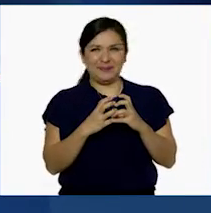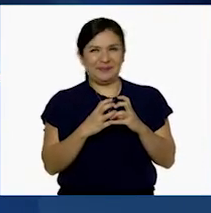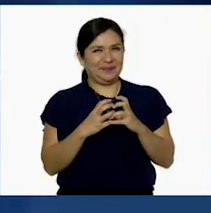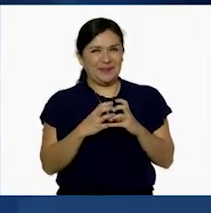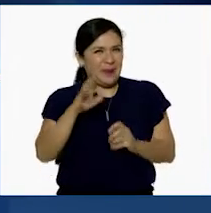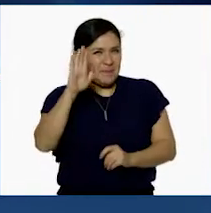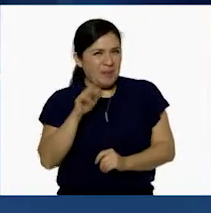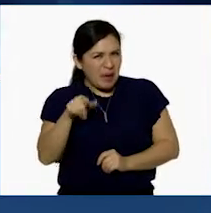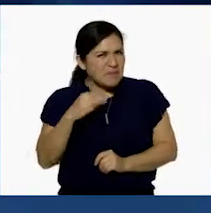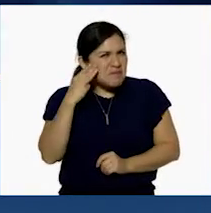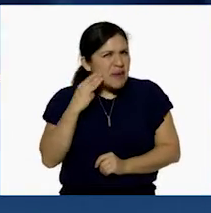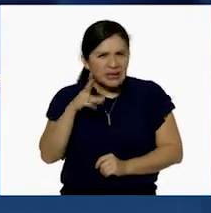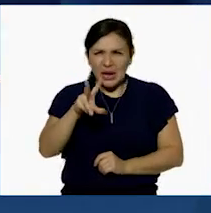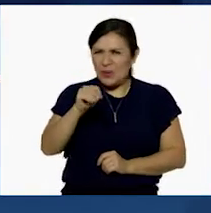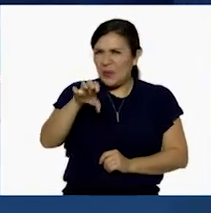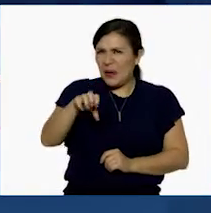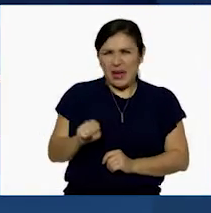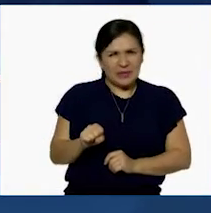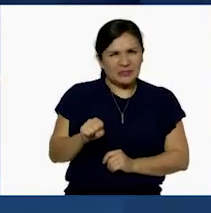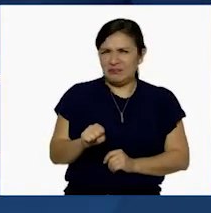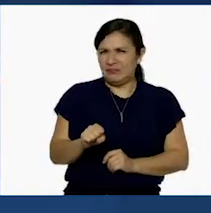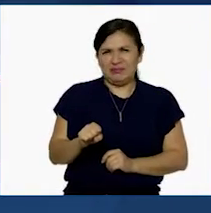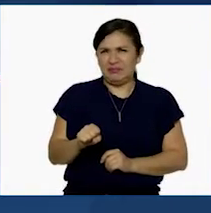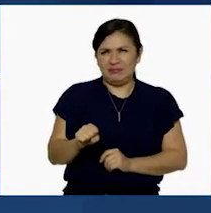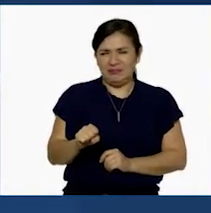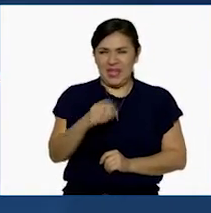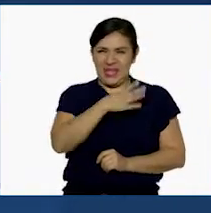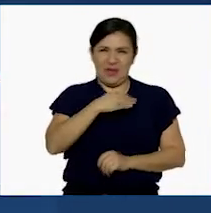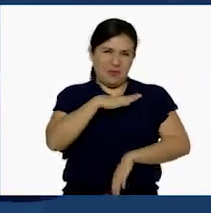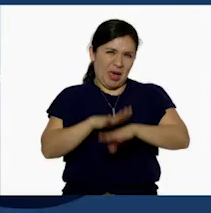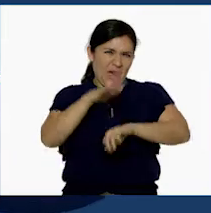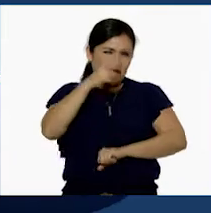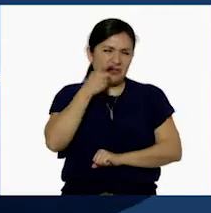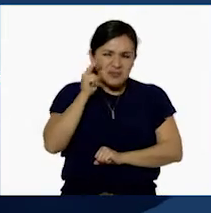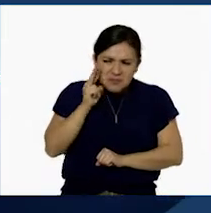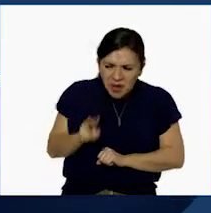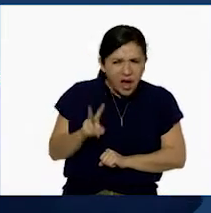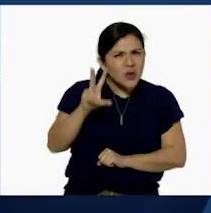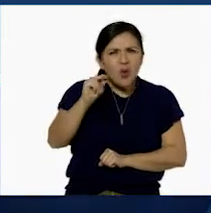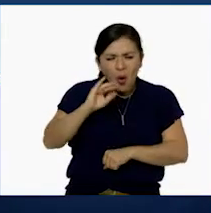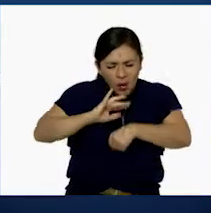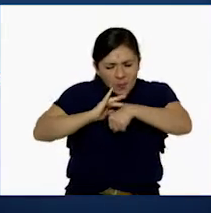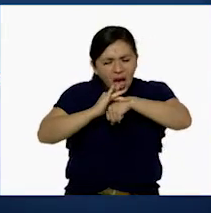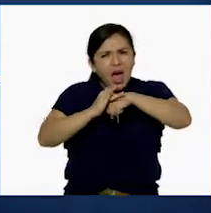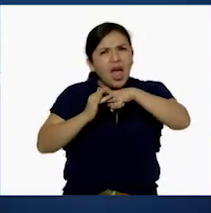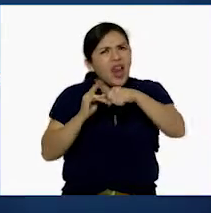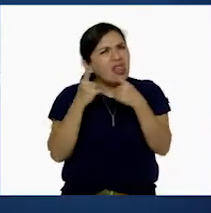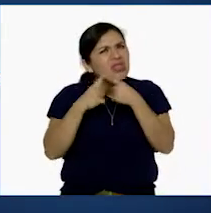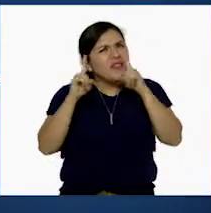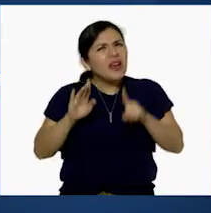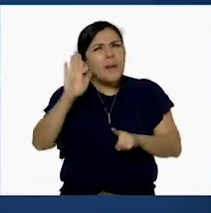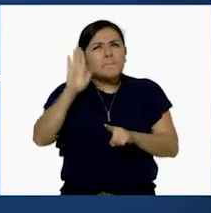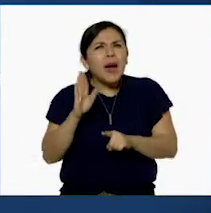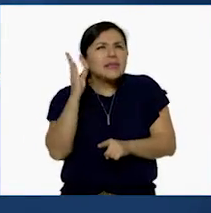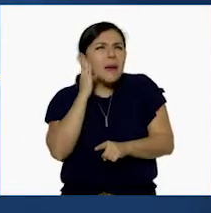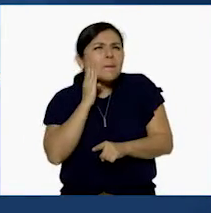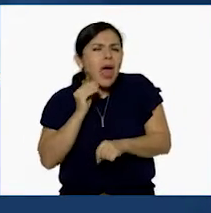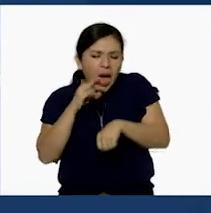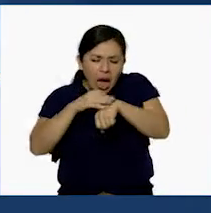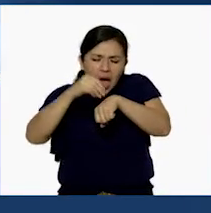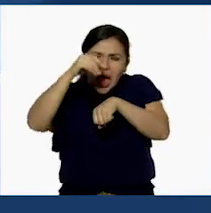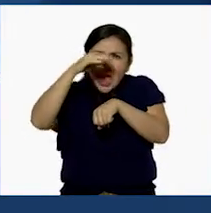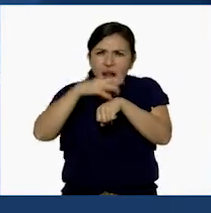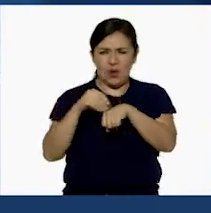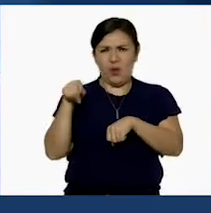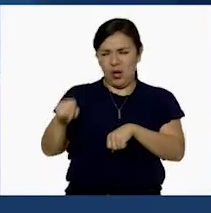probable es que no sean manzanas», dijo Sergei, el hijo mayor. «Mira la corteza, que parece cubierta de vello».